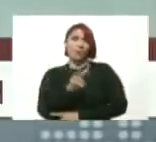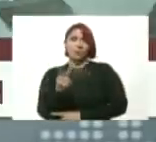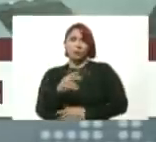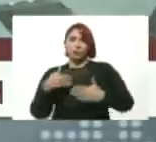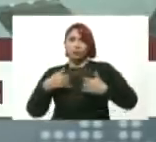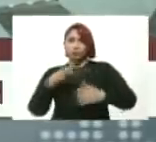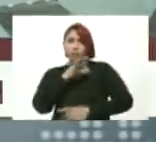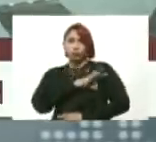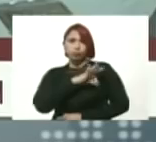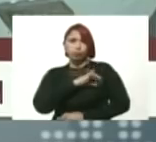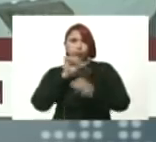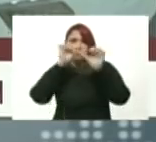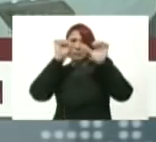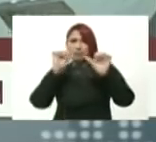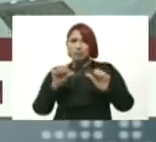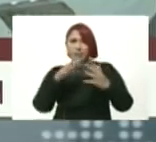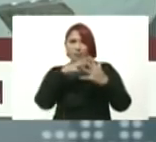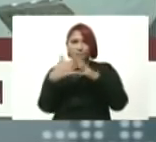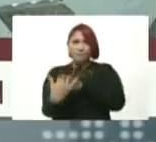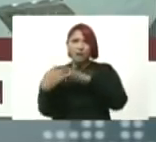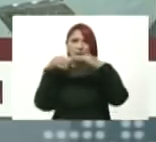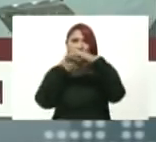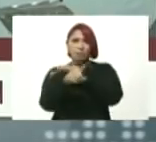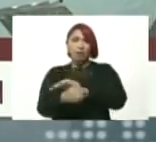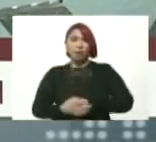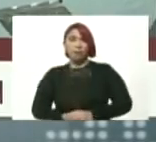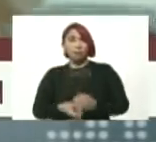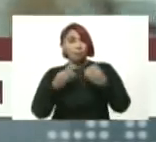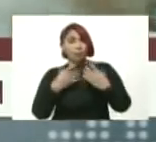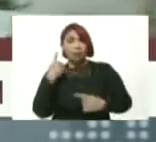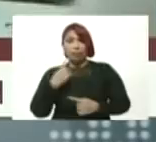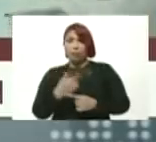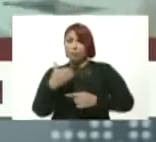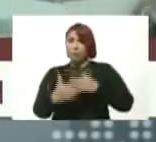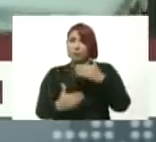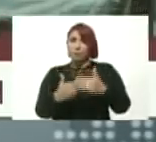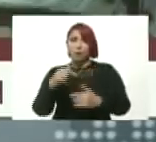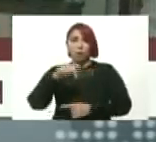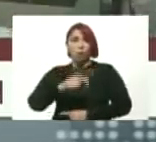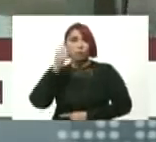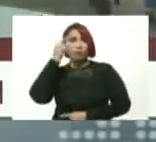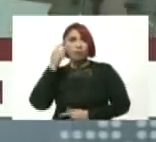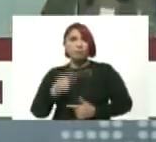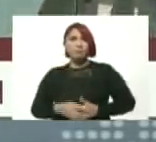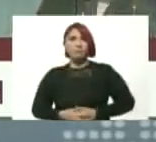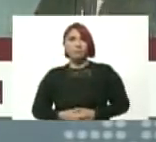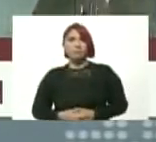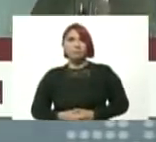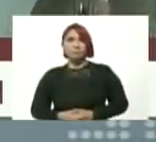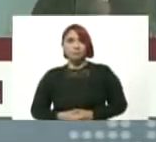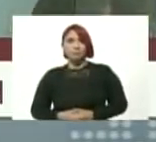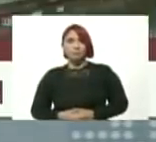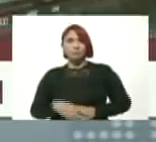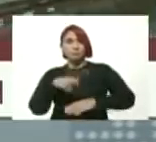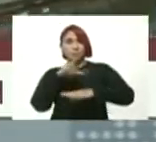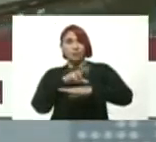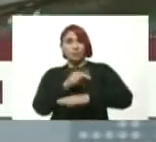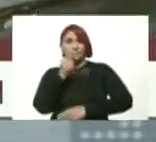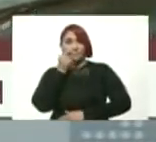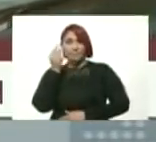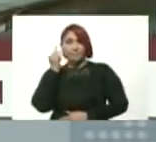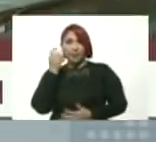del sistema barrio adentro bueno avanzar hoy día de el médico